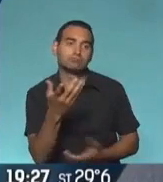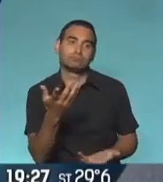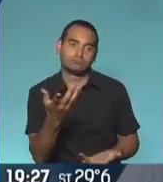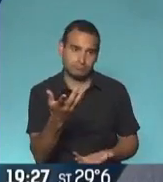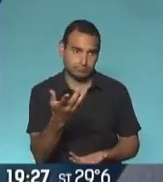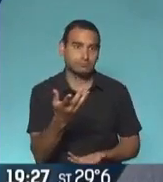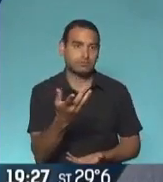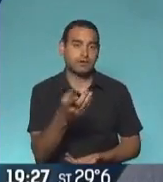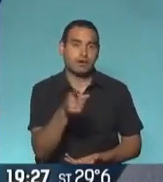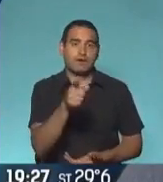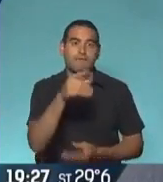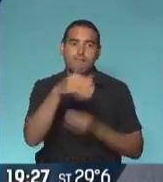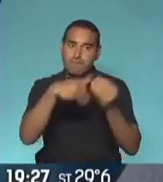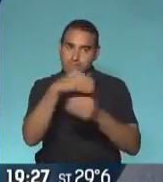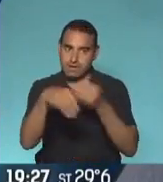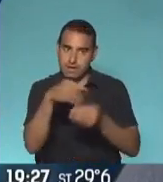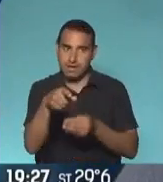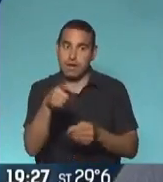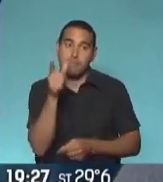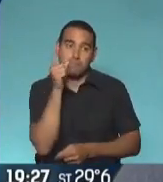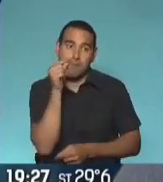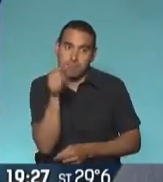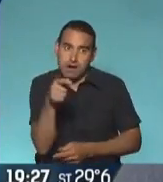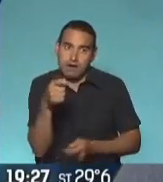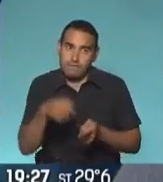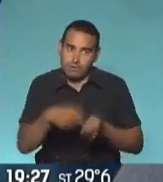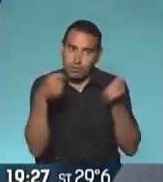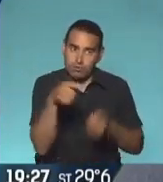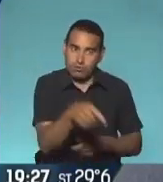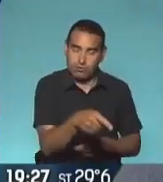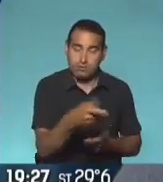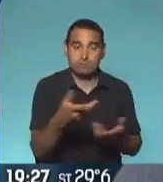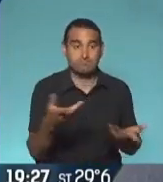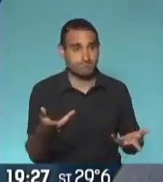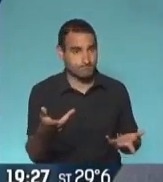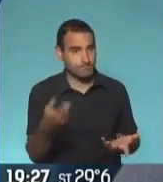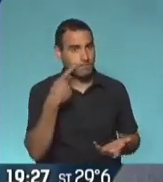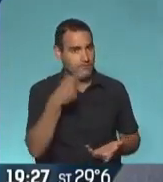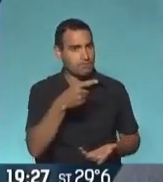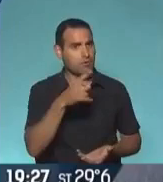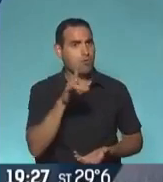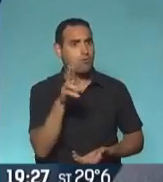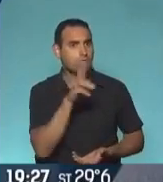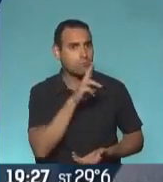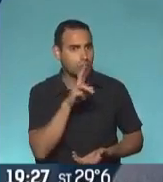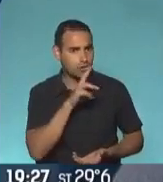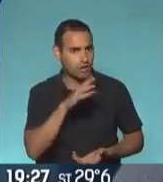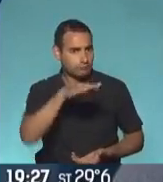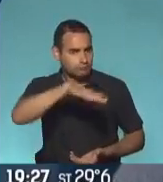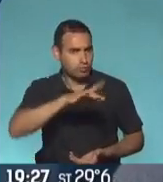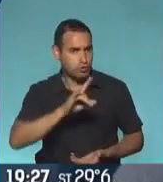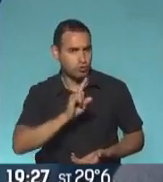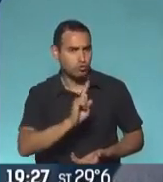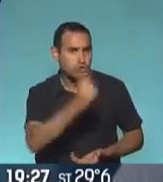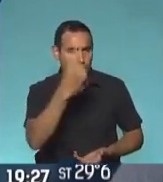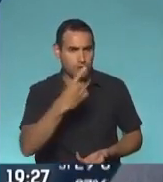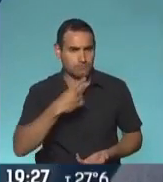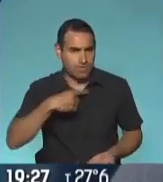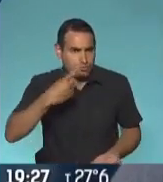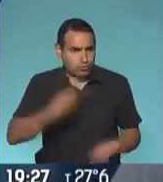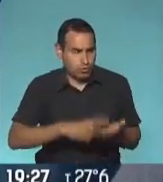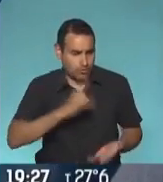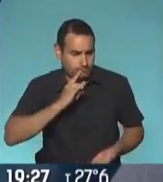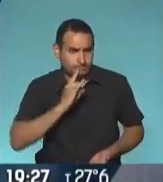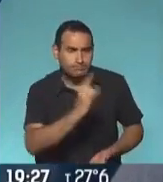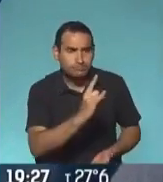y lamentablemente muchas veces por parte de su progenitor. Entonces el principio de autonomía y de escuchar la voluntad de las niñas y las